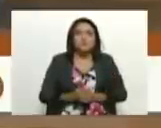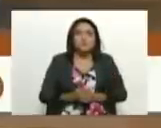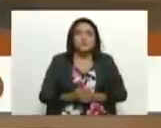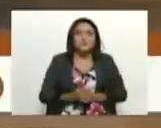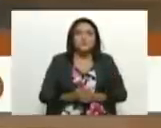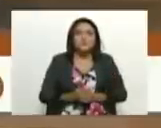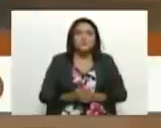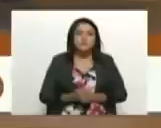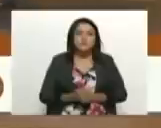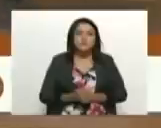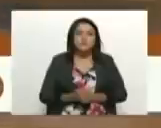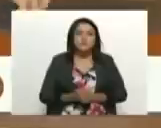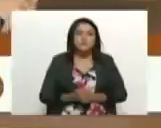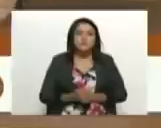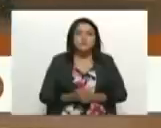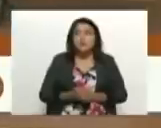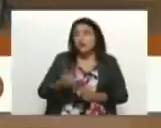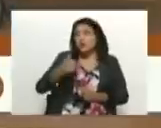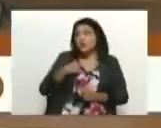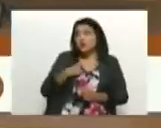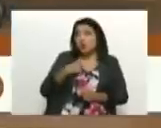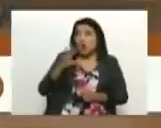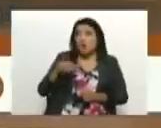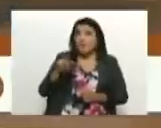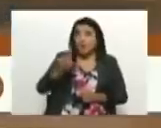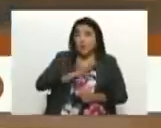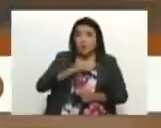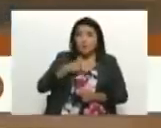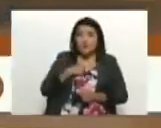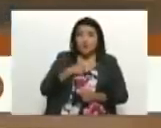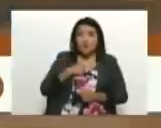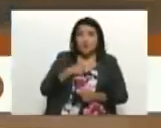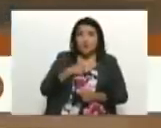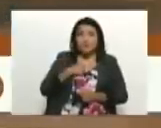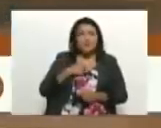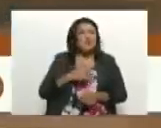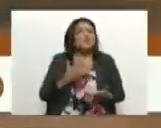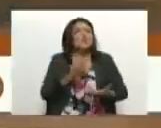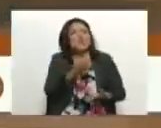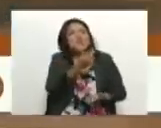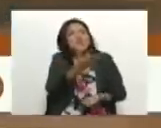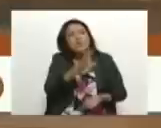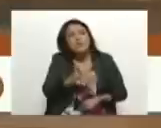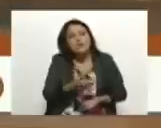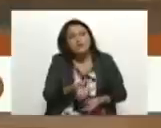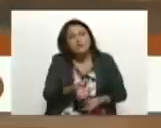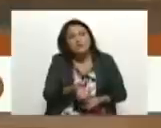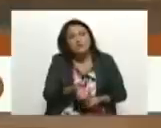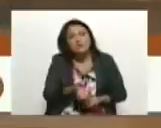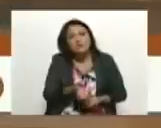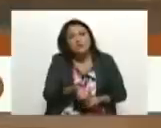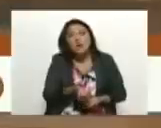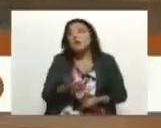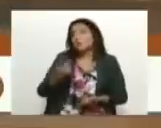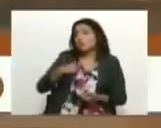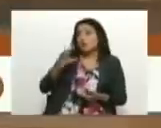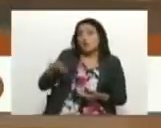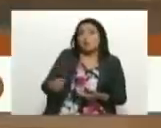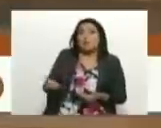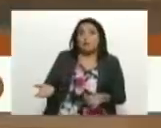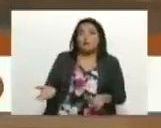No, porque eso es mío, yo lo compré. ¿Con qué lo compraste? Bueno, no, yo lo compré. ¿O con qué lo compraste?